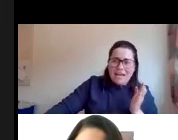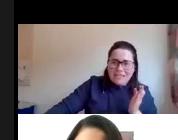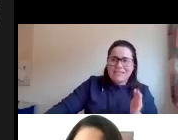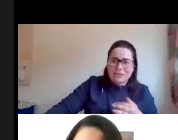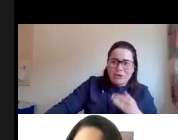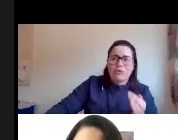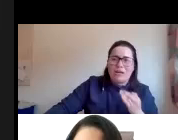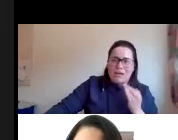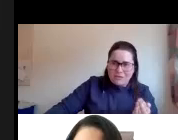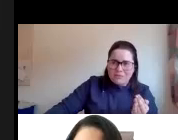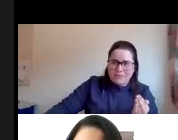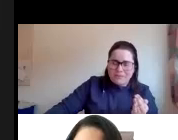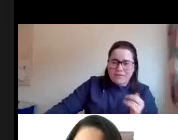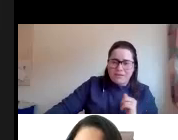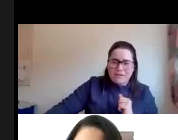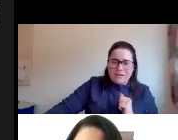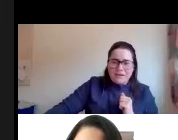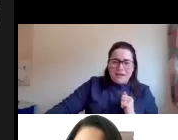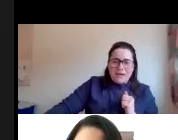son casi todo el año.